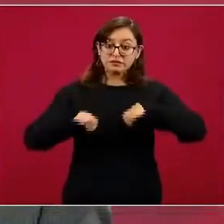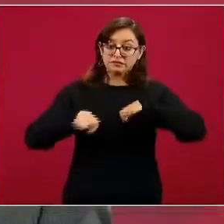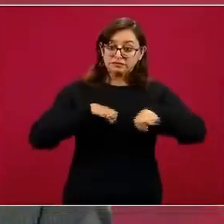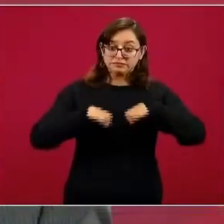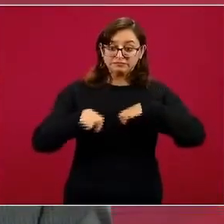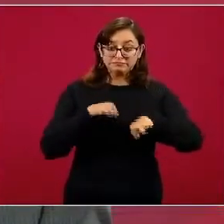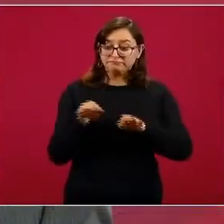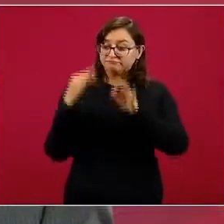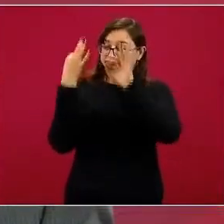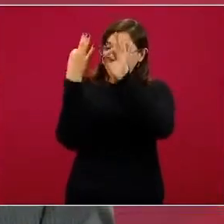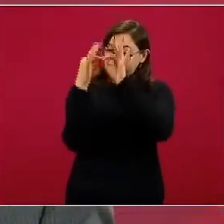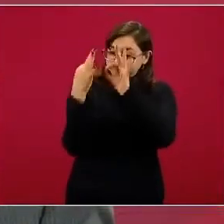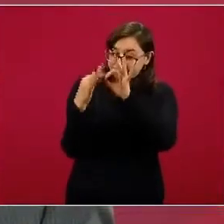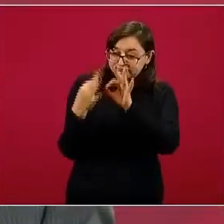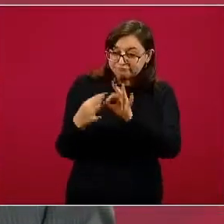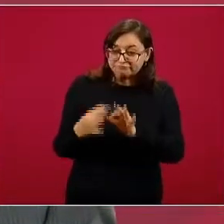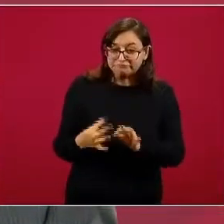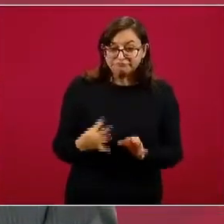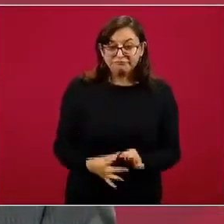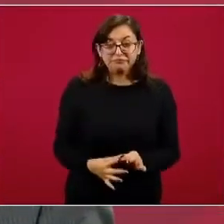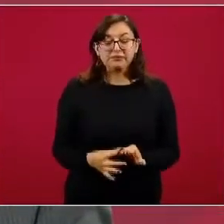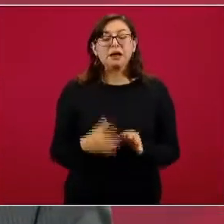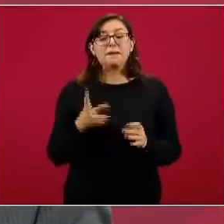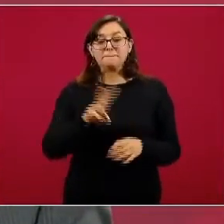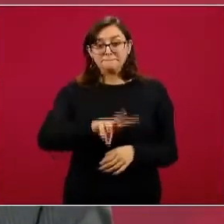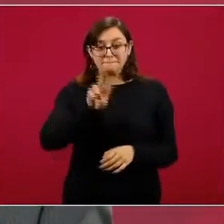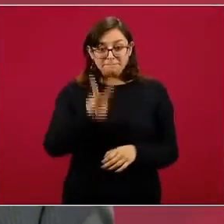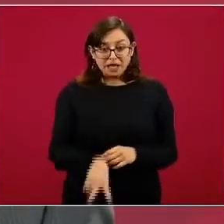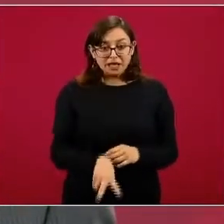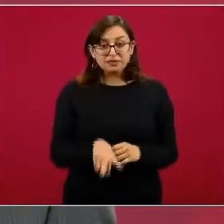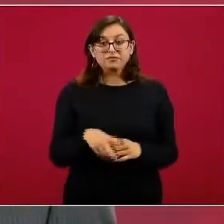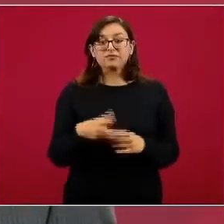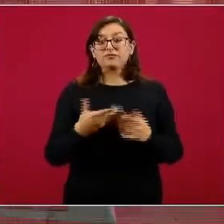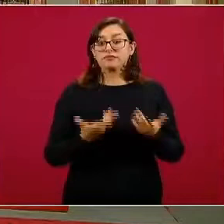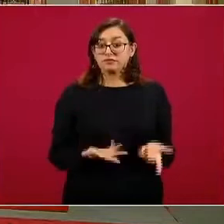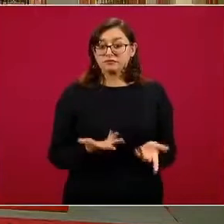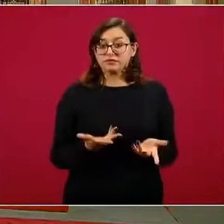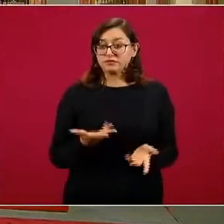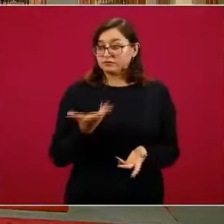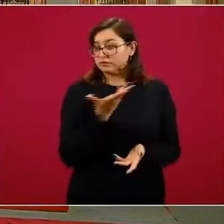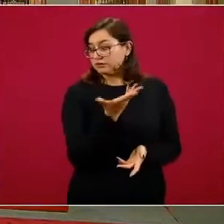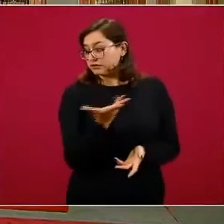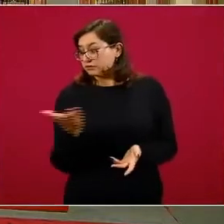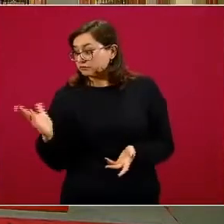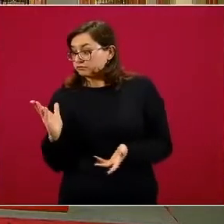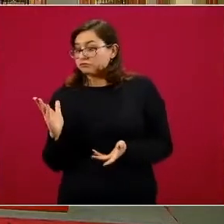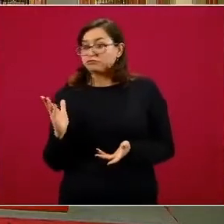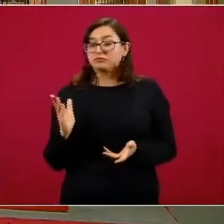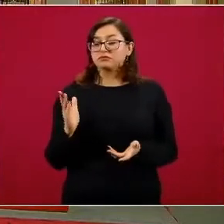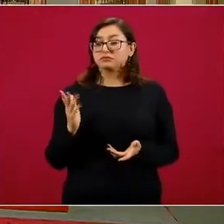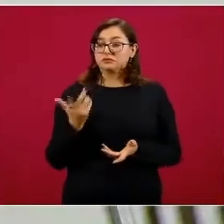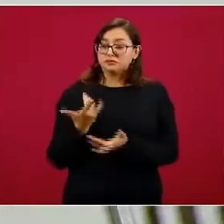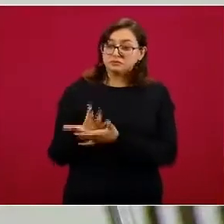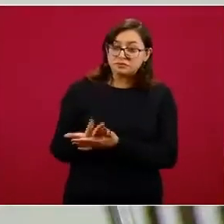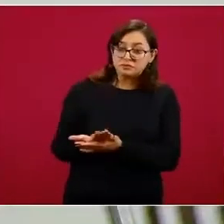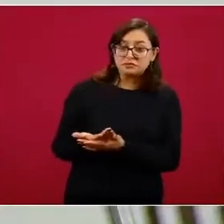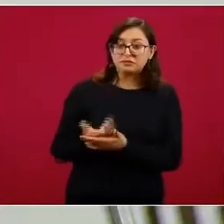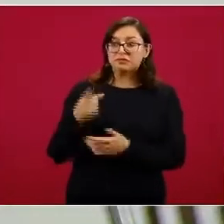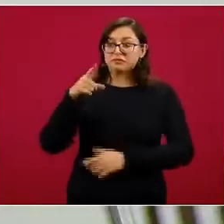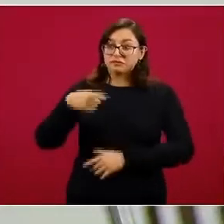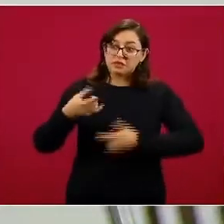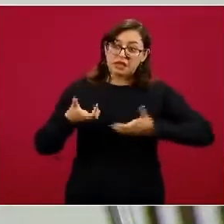la puntualidad y dedicación con la que acudieron a sus puestos de trabajo en las casetas de cobro de